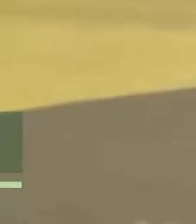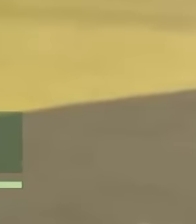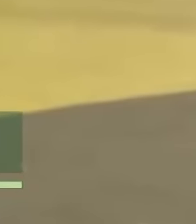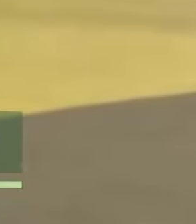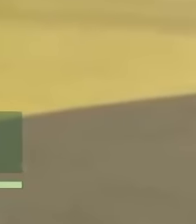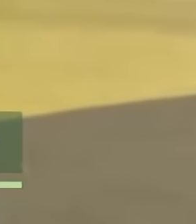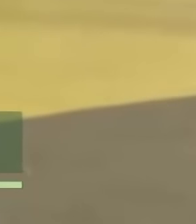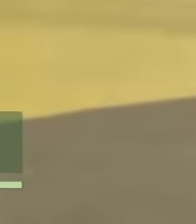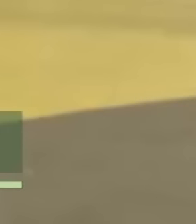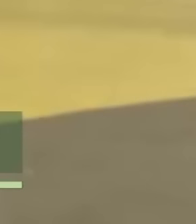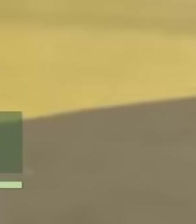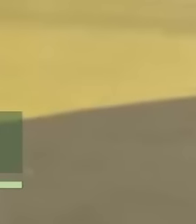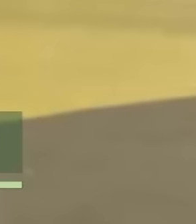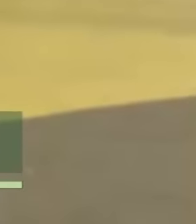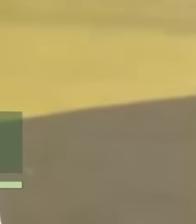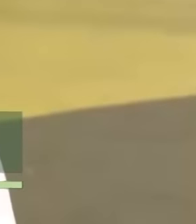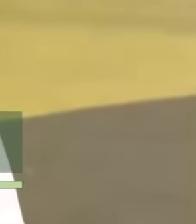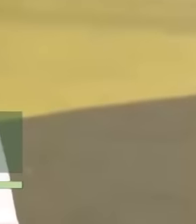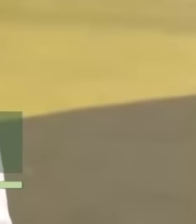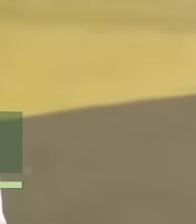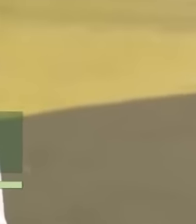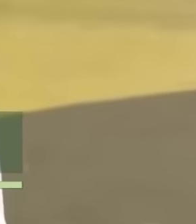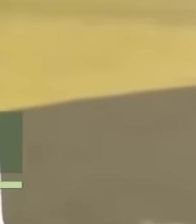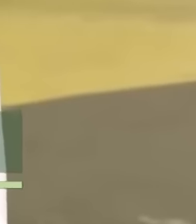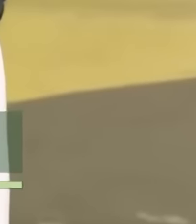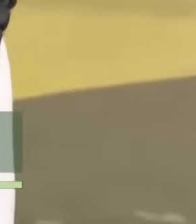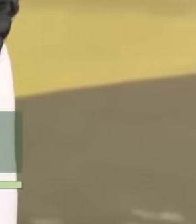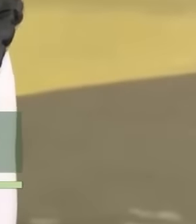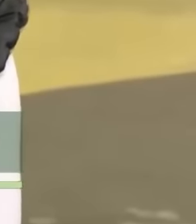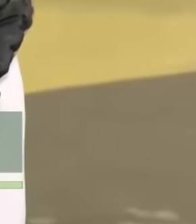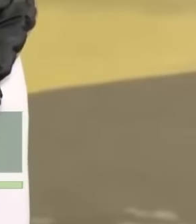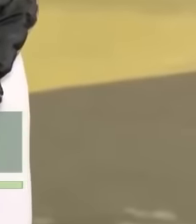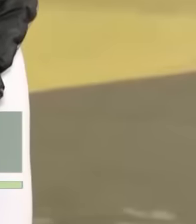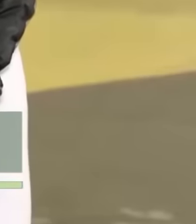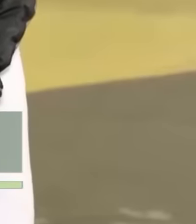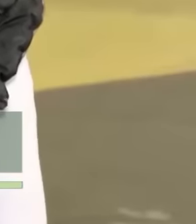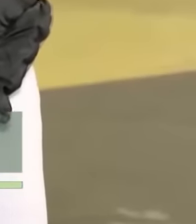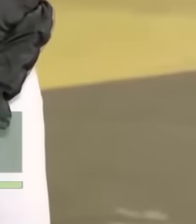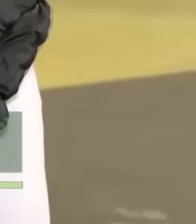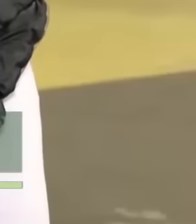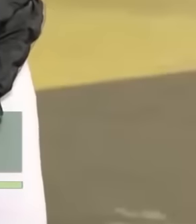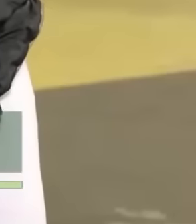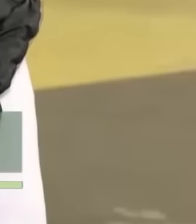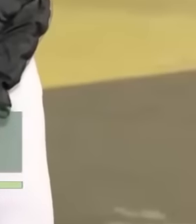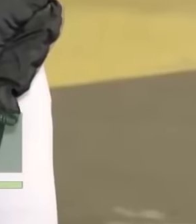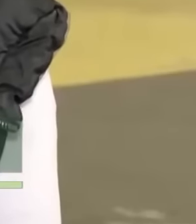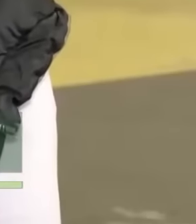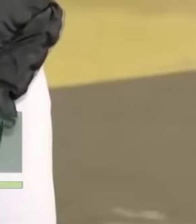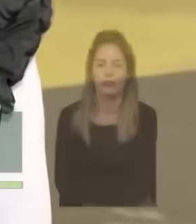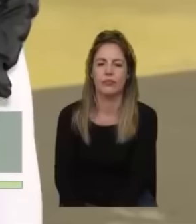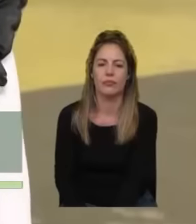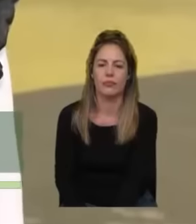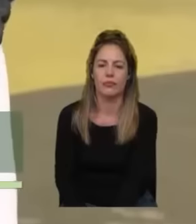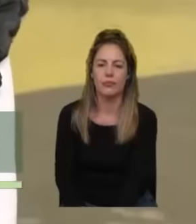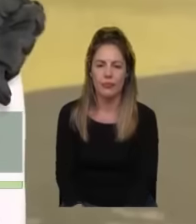de elecciones internas? Yo de política editorial de los libros no entiendo mucho,